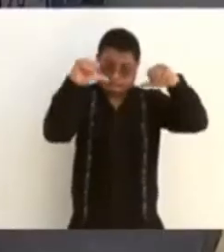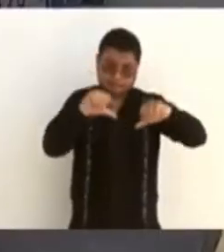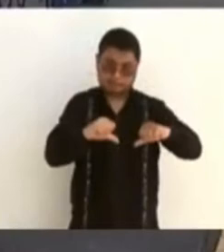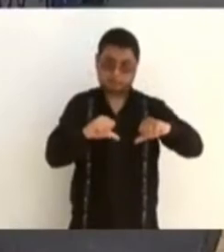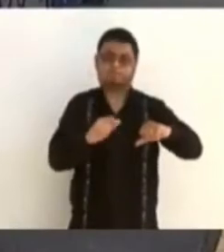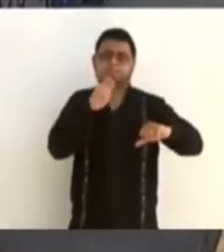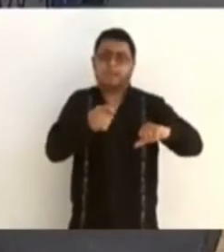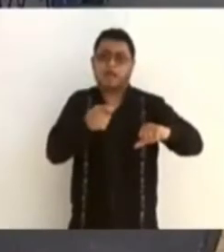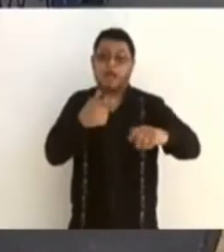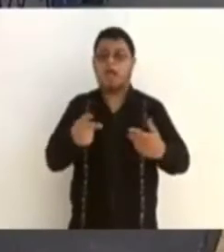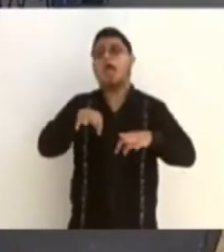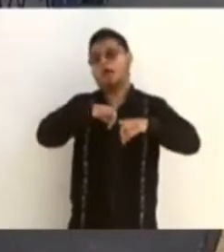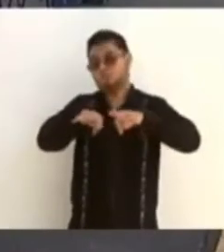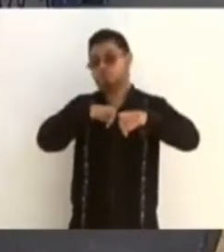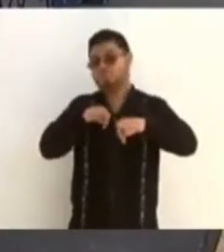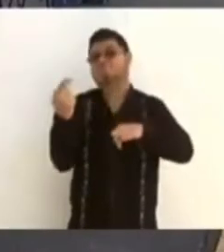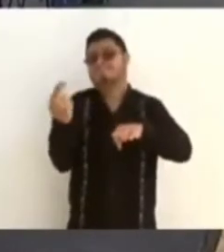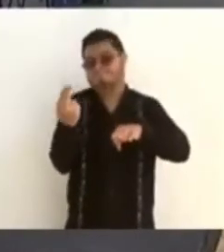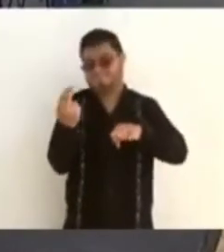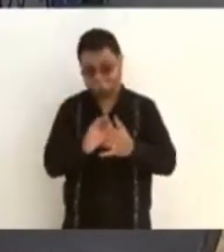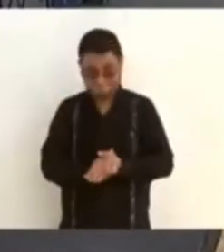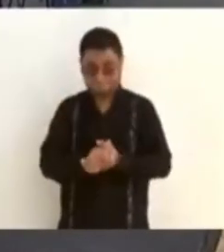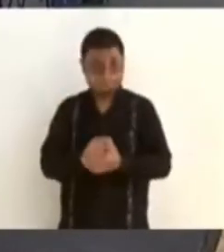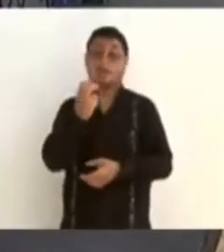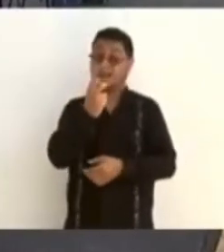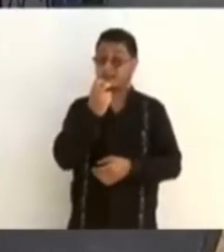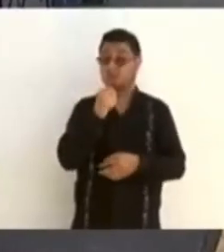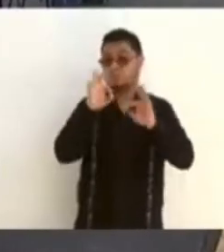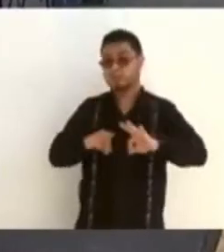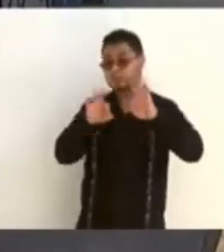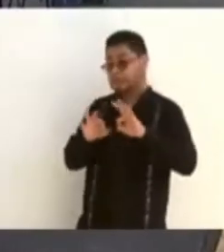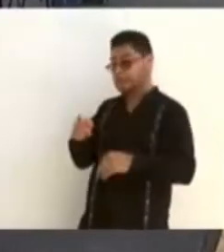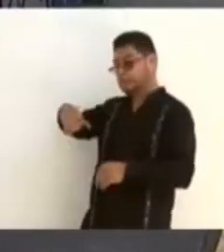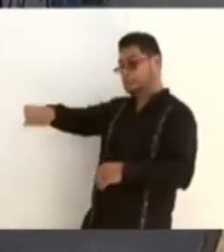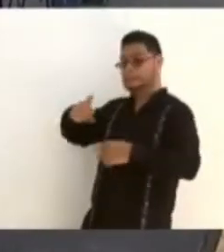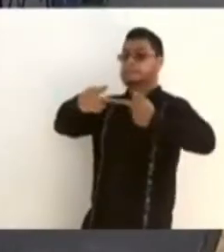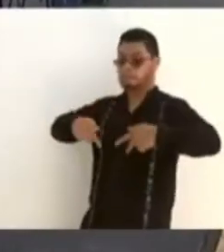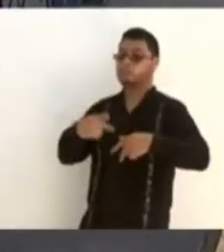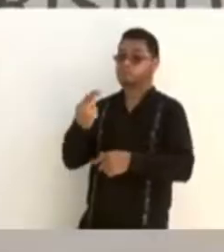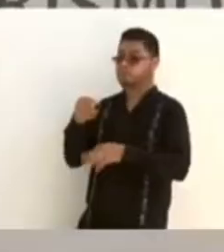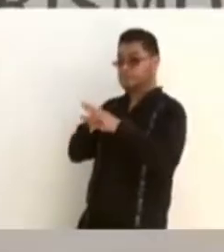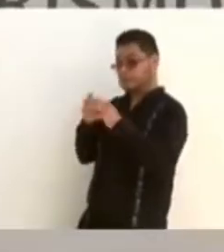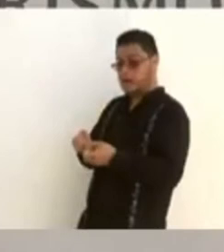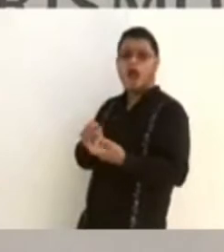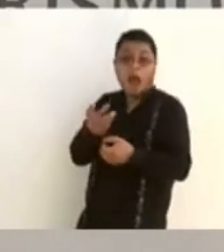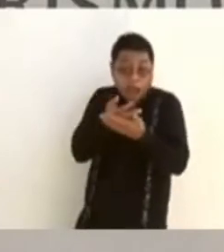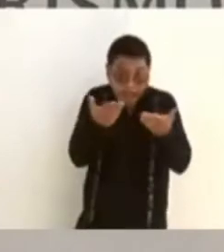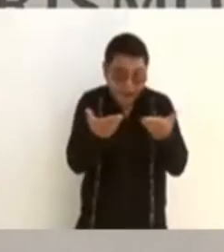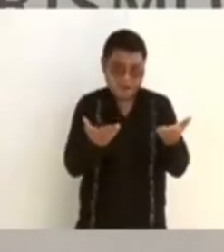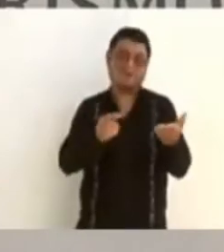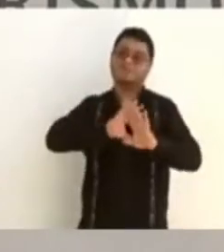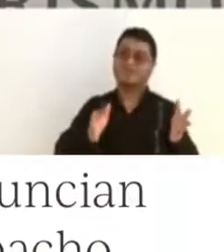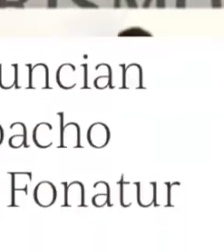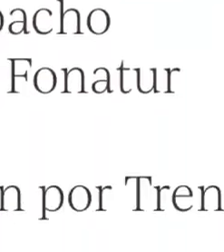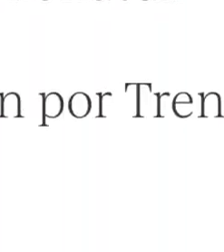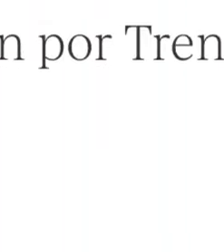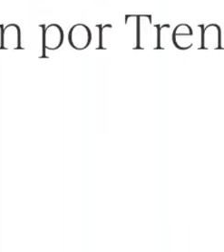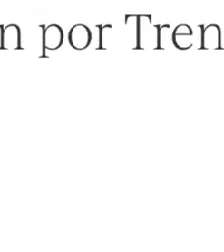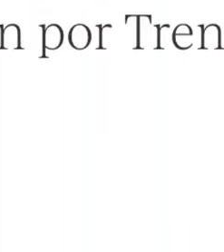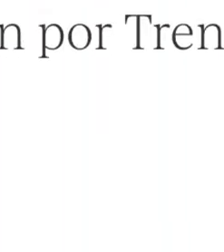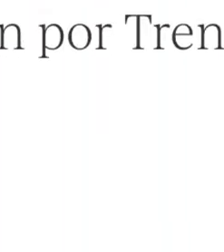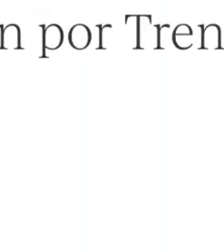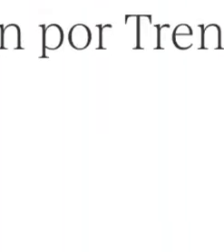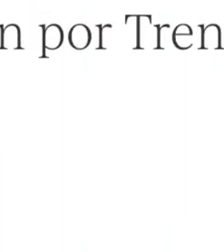empleos. Eso es fundamental en estos tiempos. Y ya se están creando miles de empleos con esta